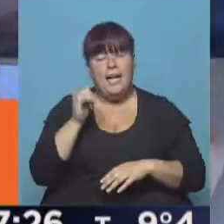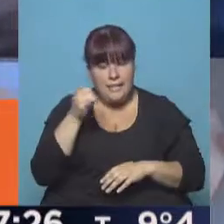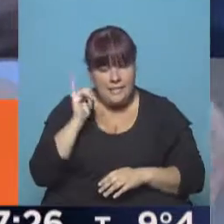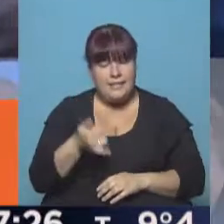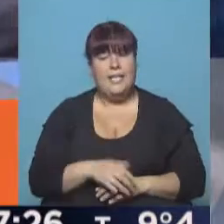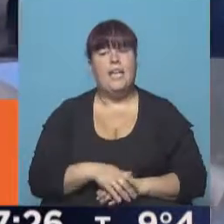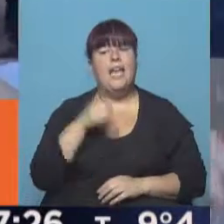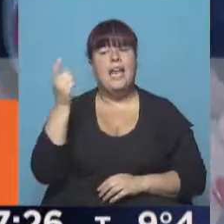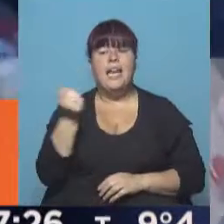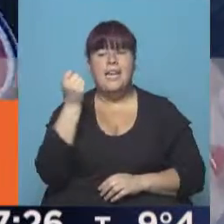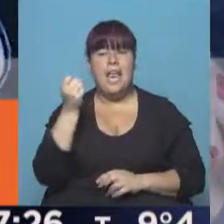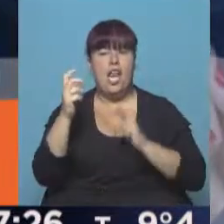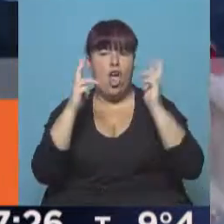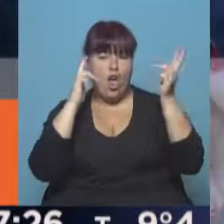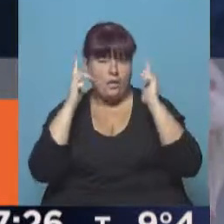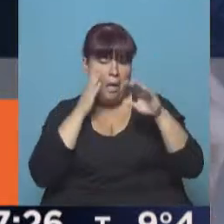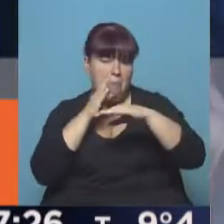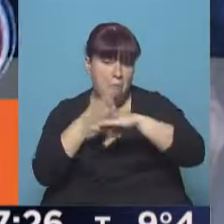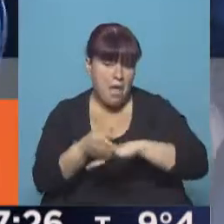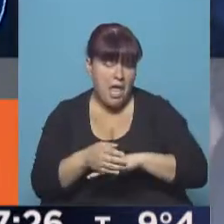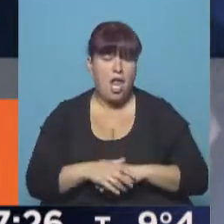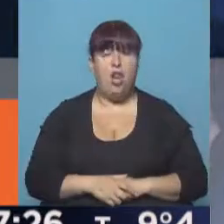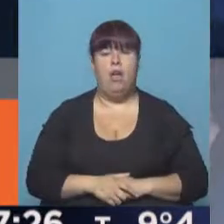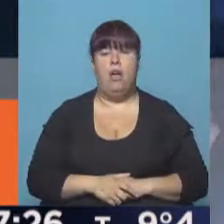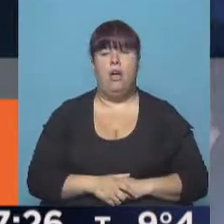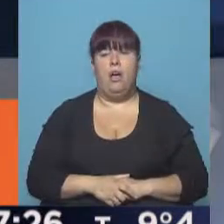él quiere corta pelea y...